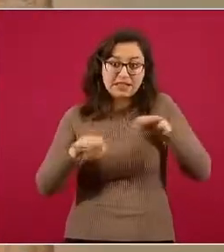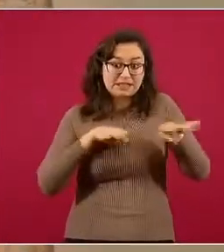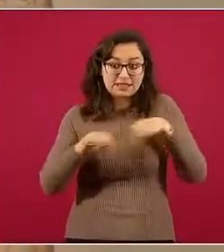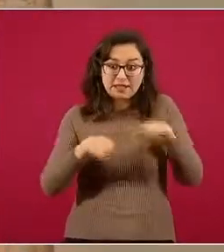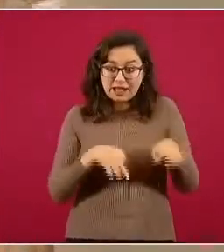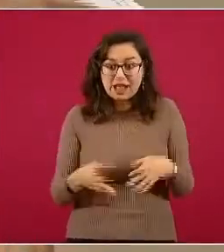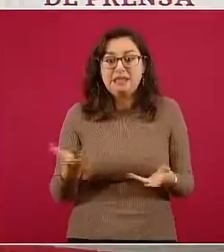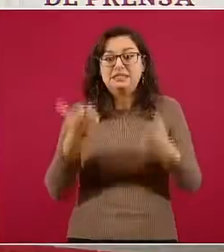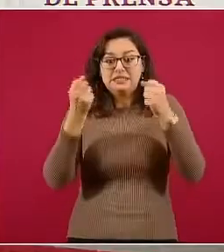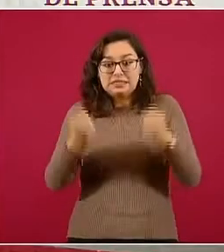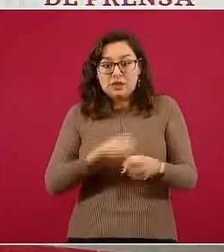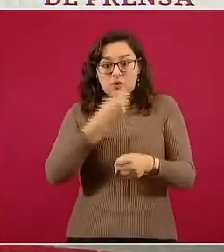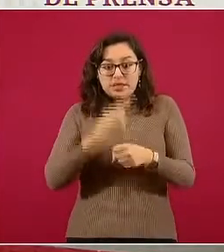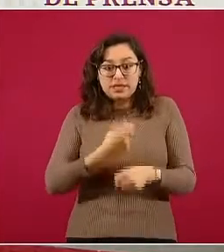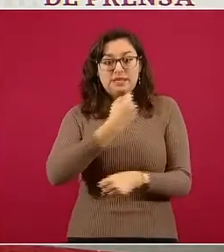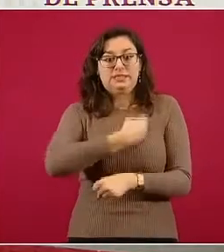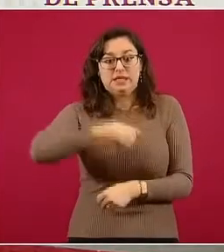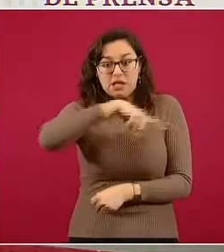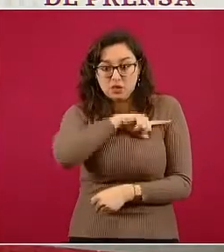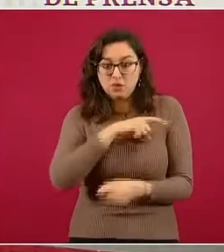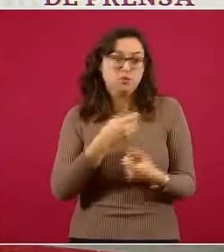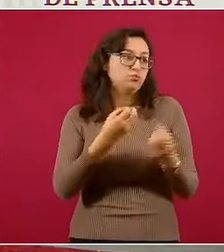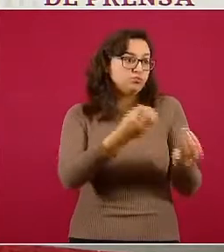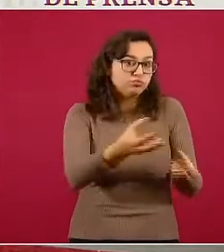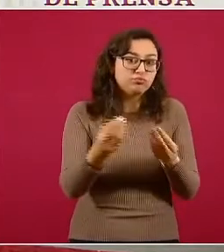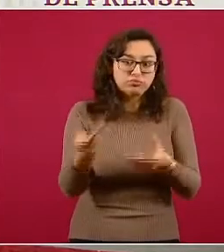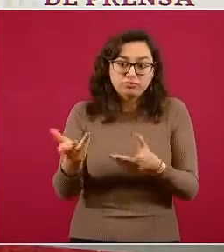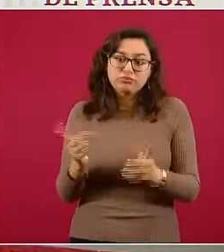salud, abasto, etcétera. La que sigue, por favor.